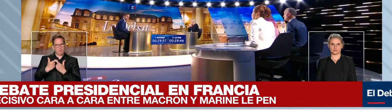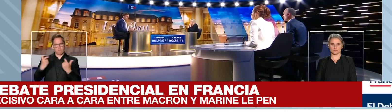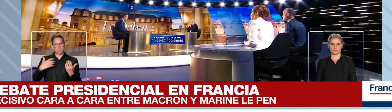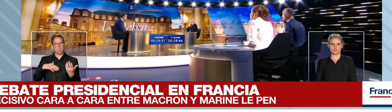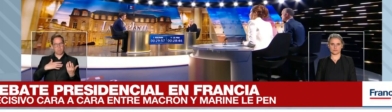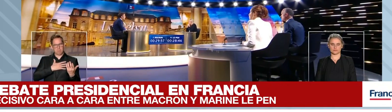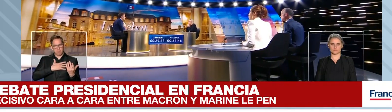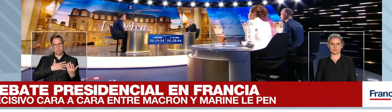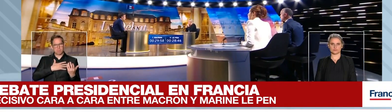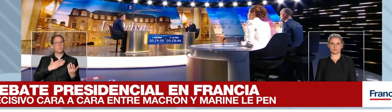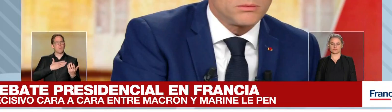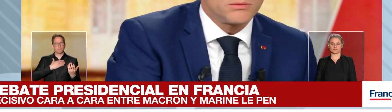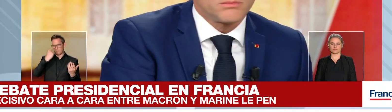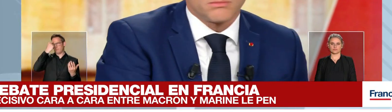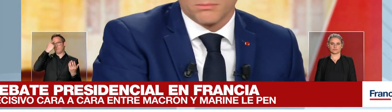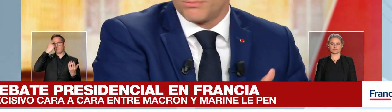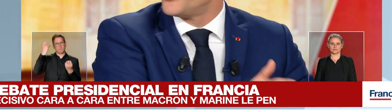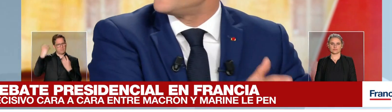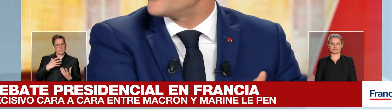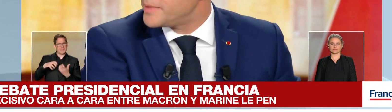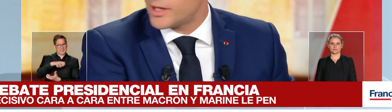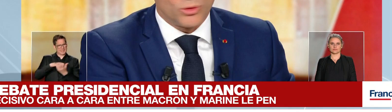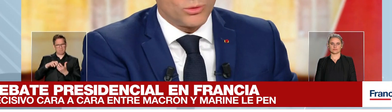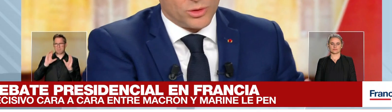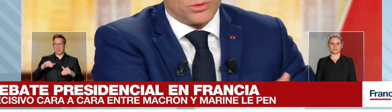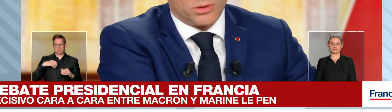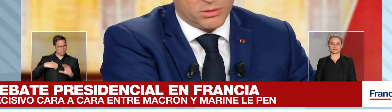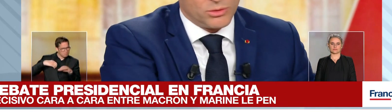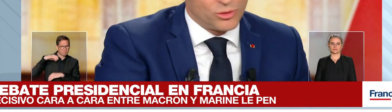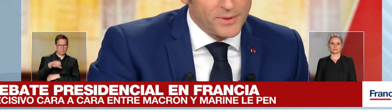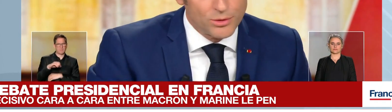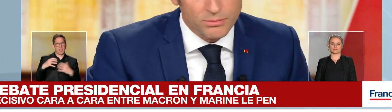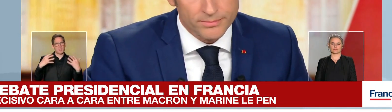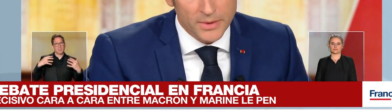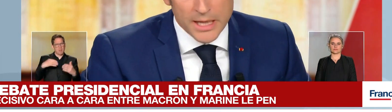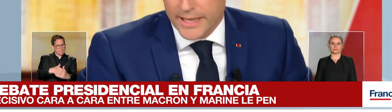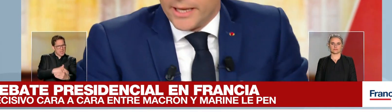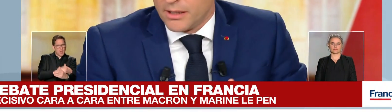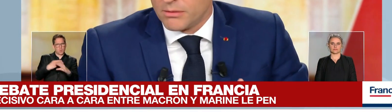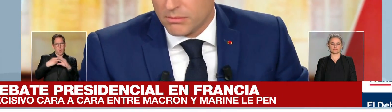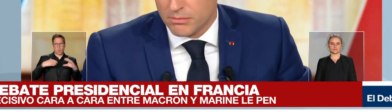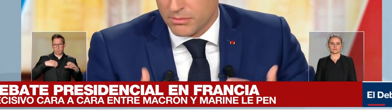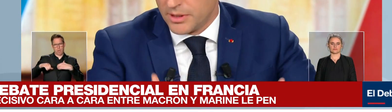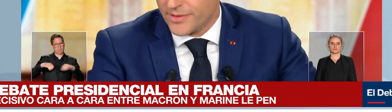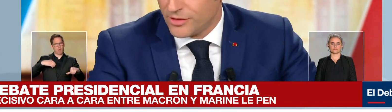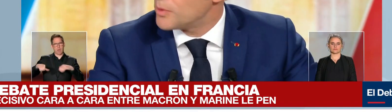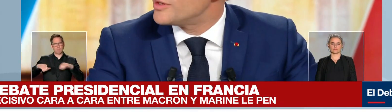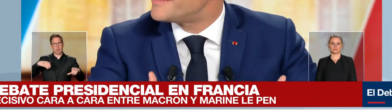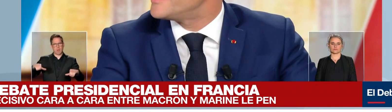decisión histórica durante la crisis, que es de inversión, por un lado, más de 19 mil millones de euros en los hospitales